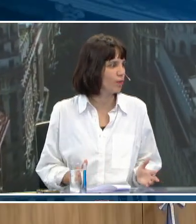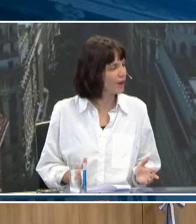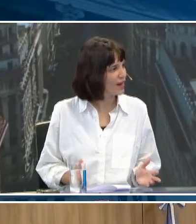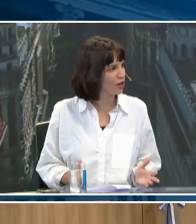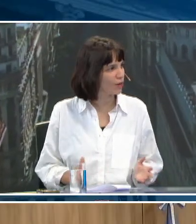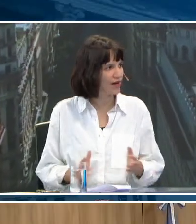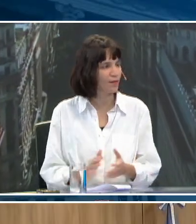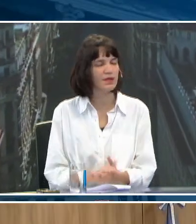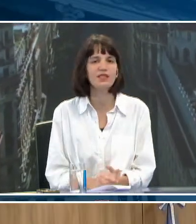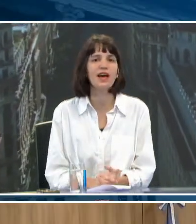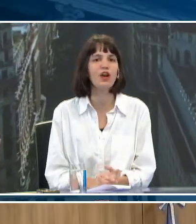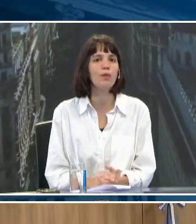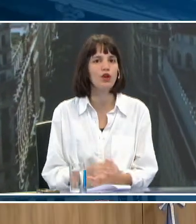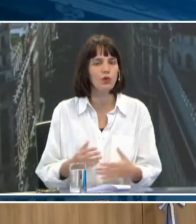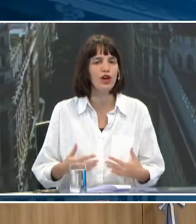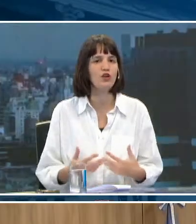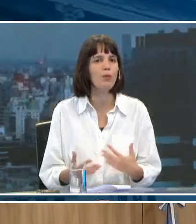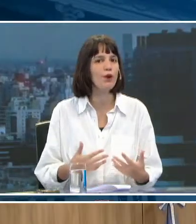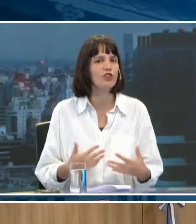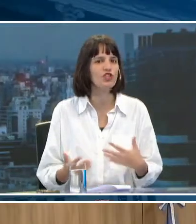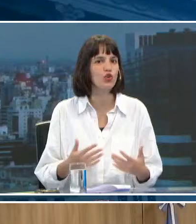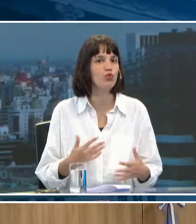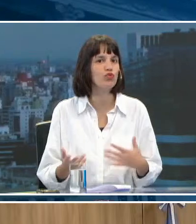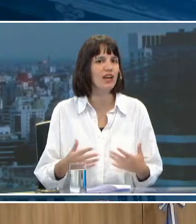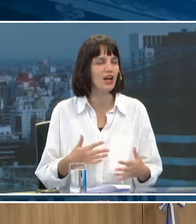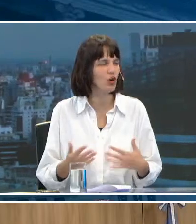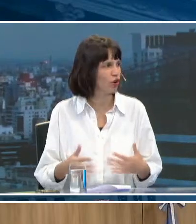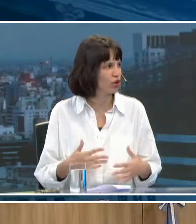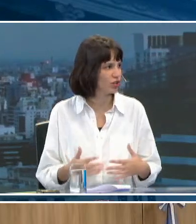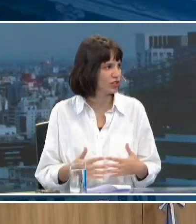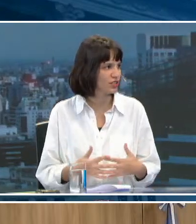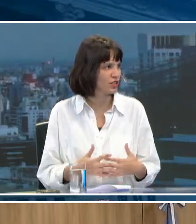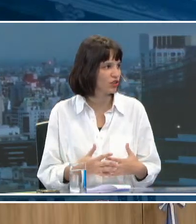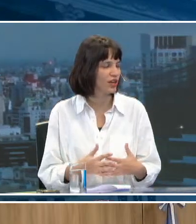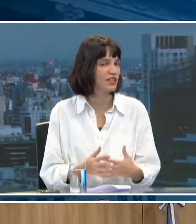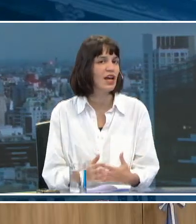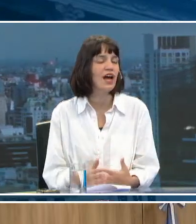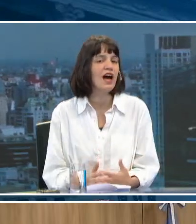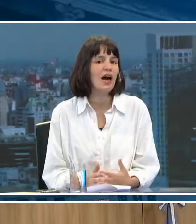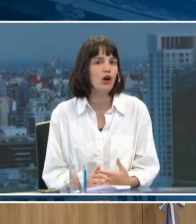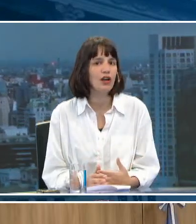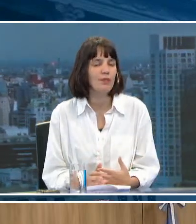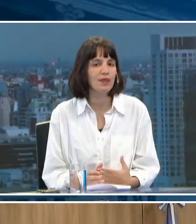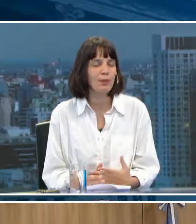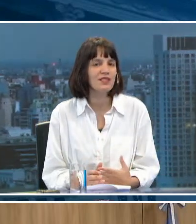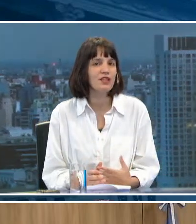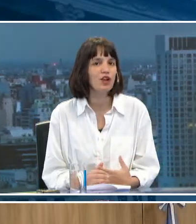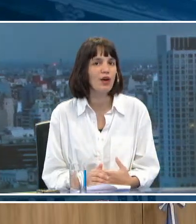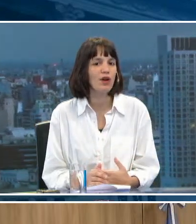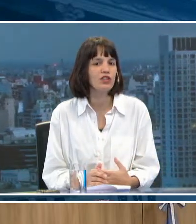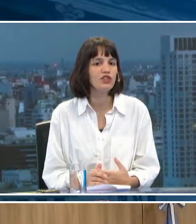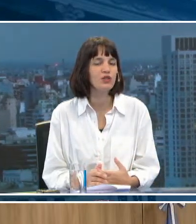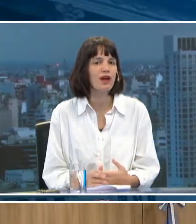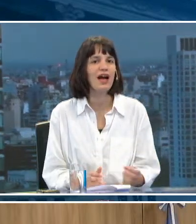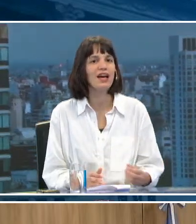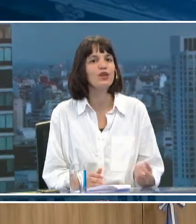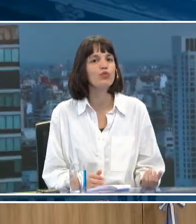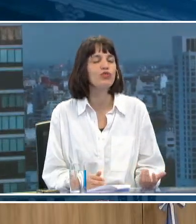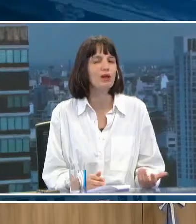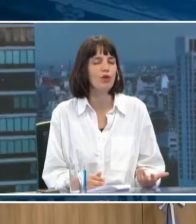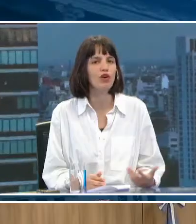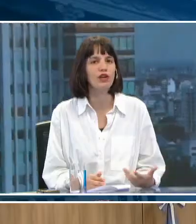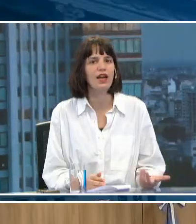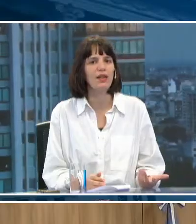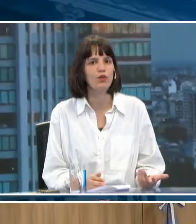otro palo Sí. para pensarlo, pero bueno, hay un proceso y un diálogo con estos asesores. Ahora, pensando en la coalición cívica, acá hay